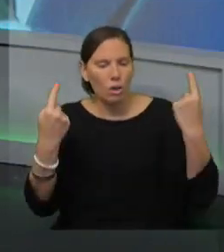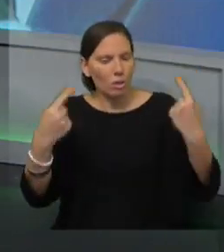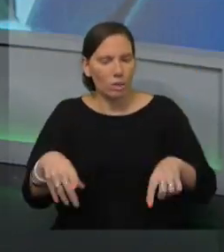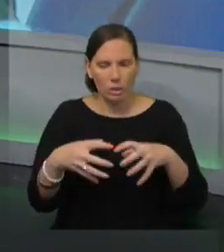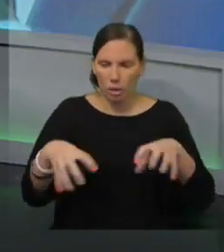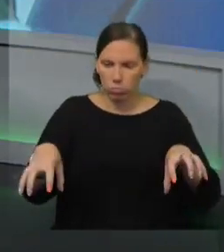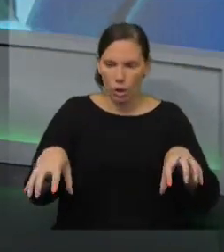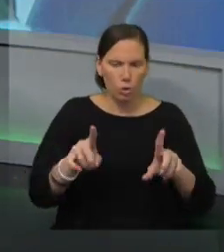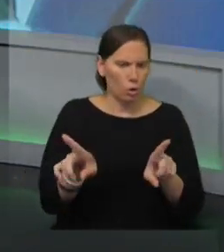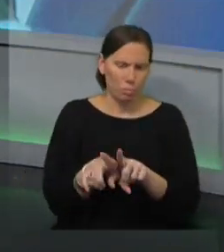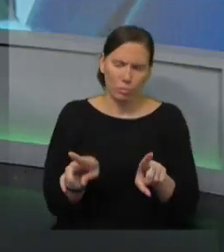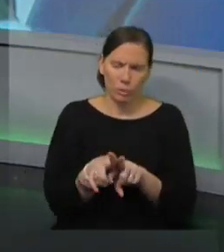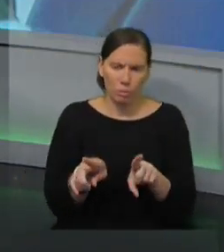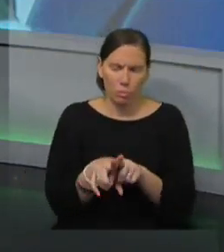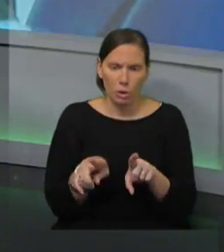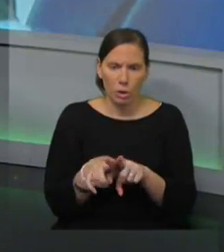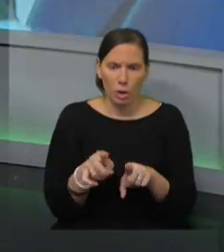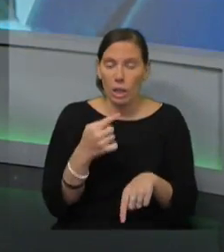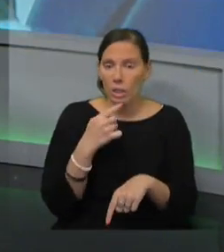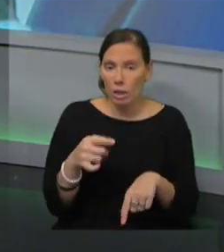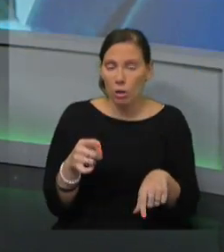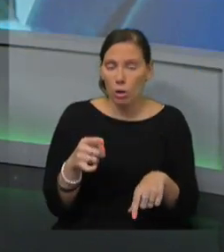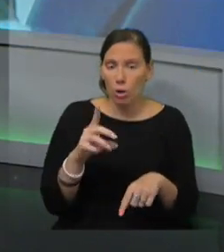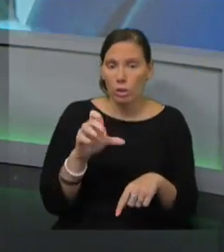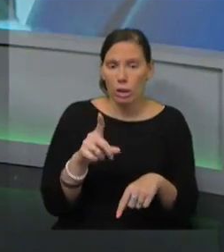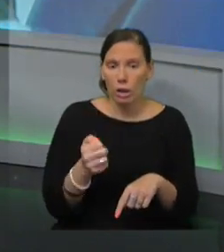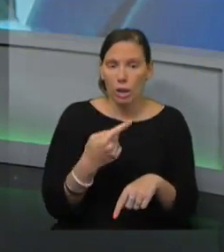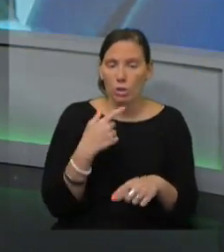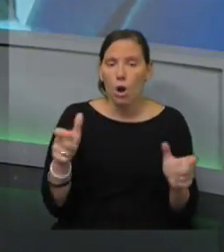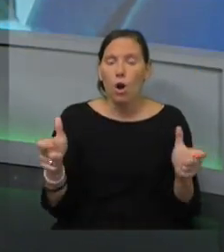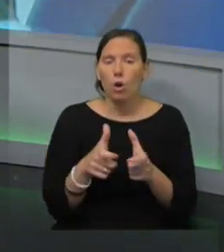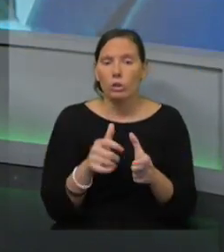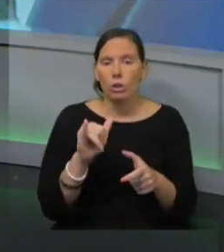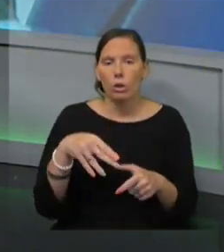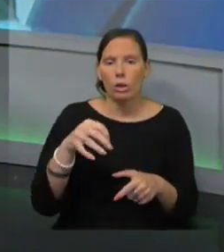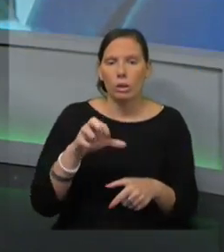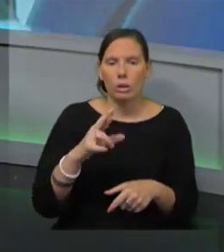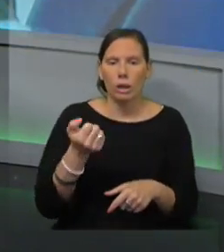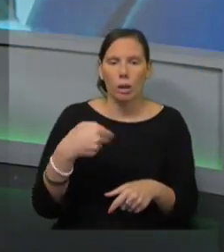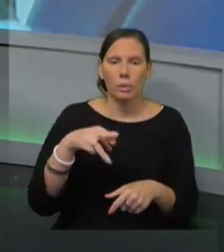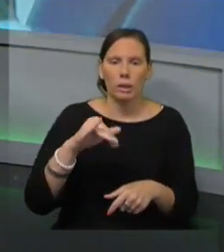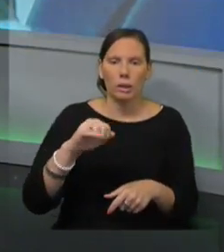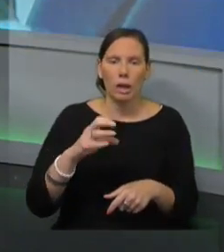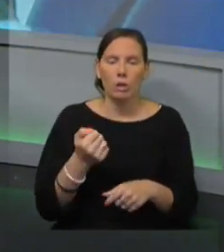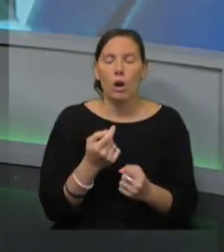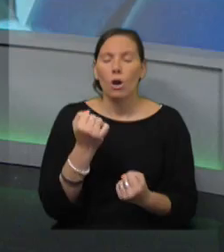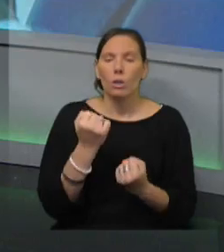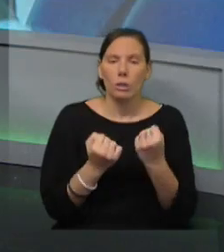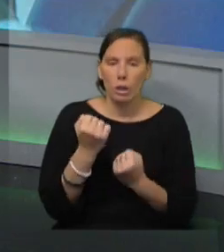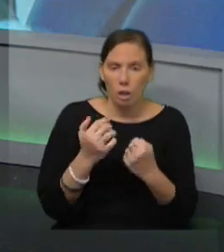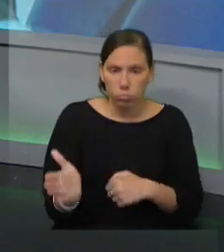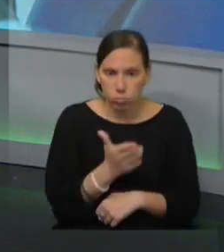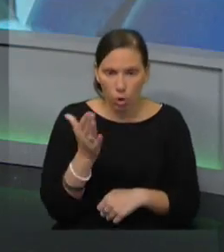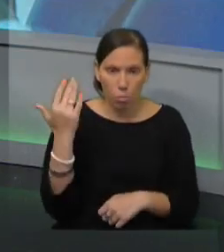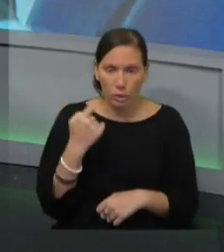no somos lo mismo enfatizó el candidato blanco lo hizo ante el consejo americano de comercio y producción como ya lo había hecho hace 15 días el